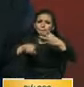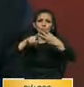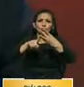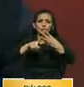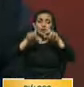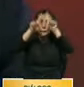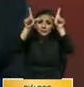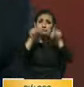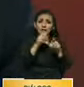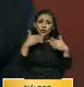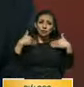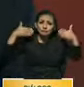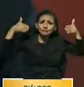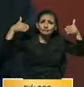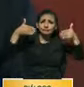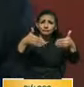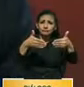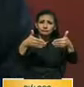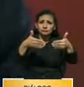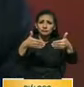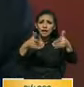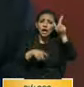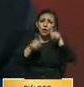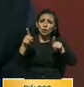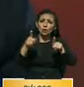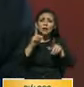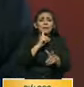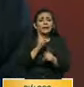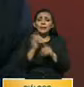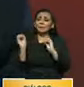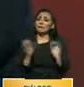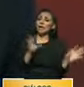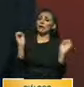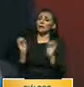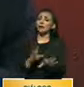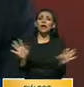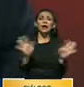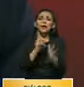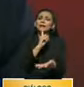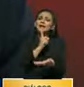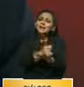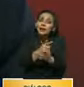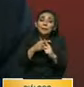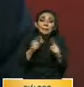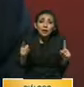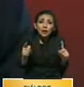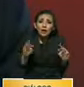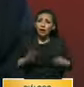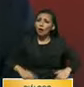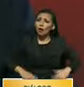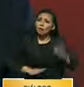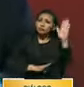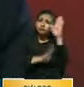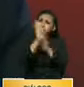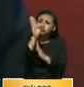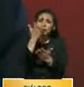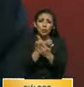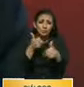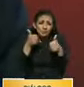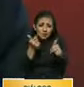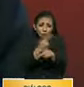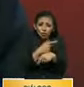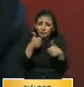empresa privada. No es de soplar y hacer botellas, pero también es mentira que no es posible construir un Ecuador mucho más